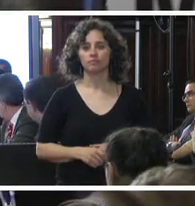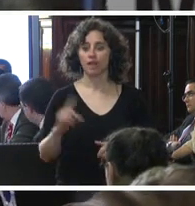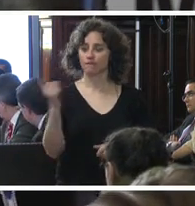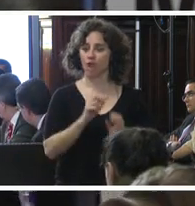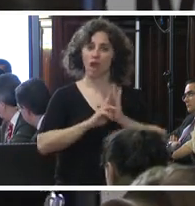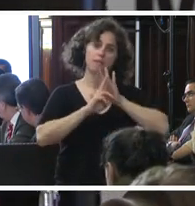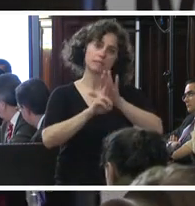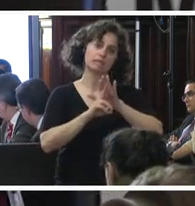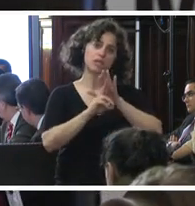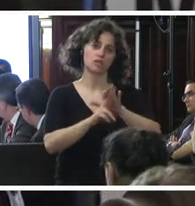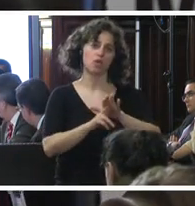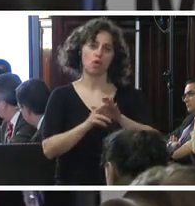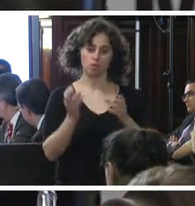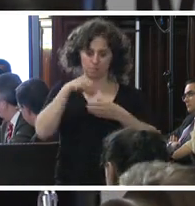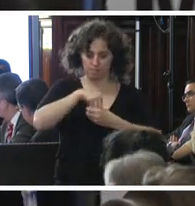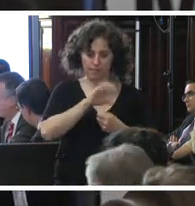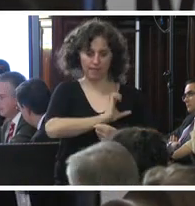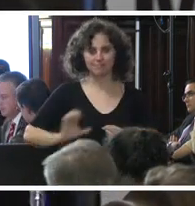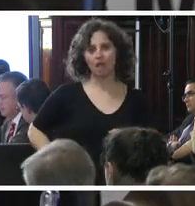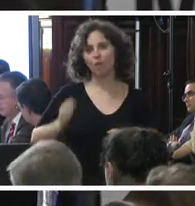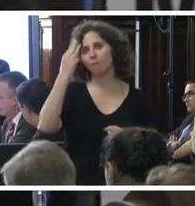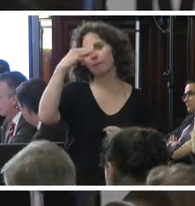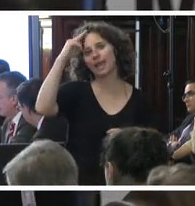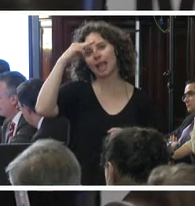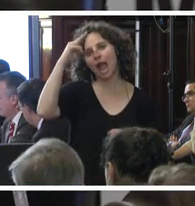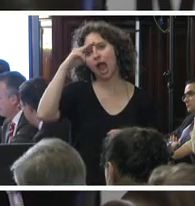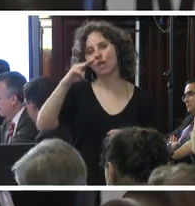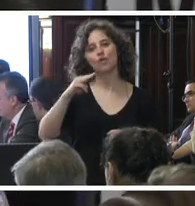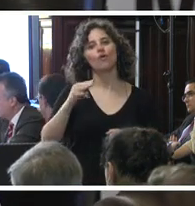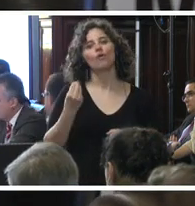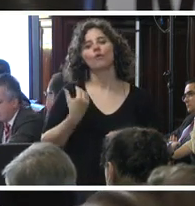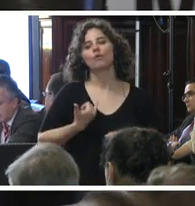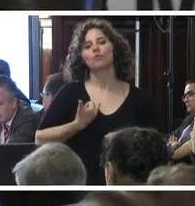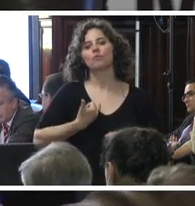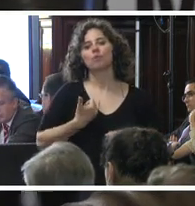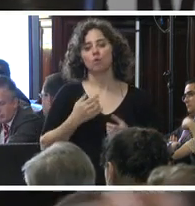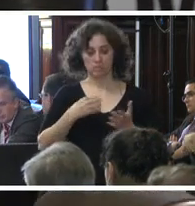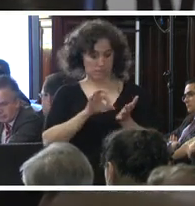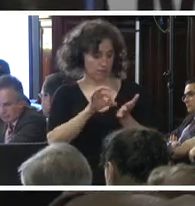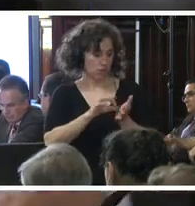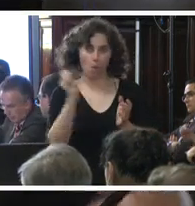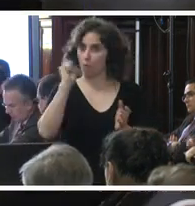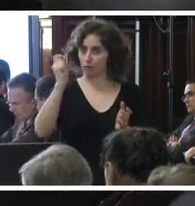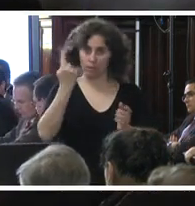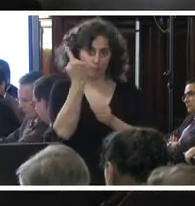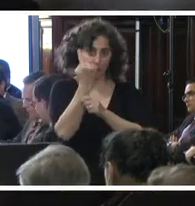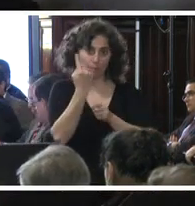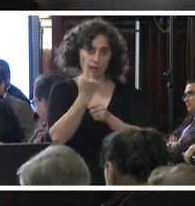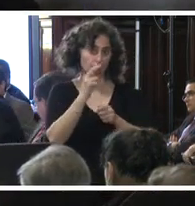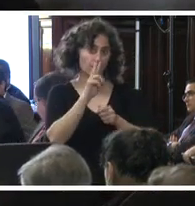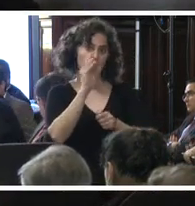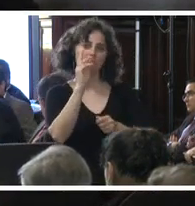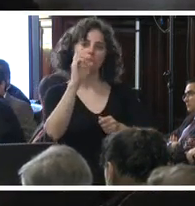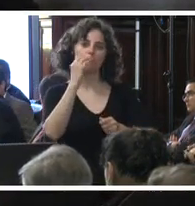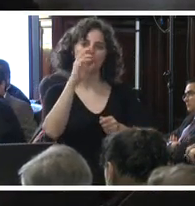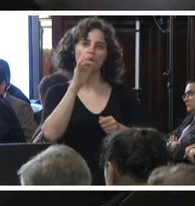Vengo en representación como parte de Estado mexicano, como servidor público, que fui el primer subprocurador